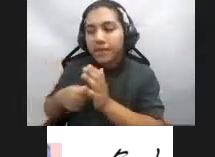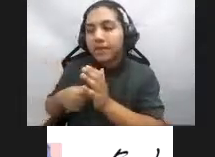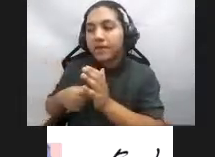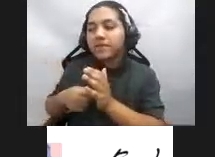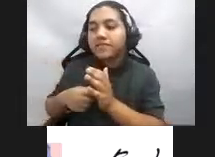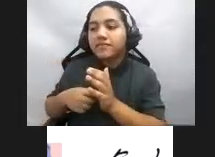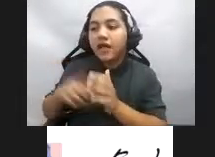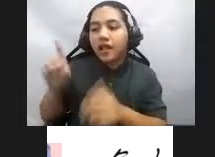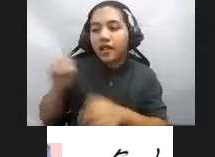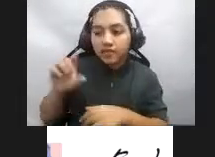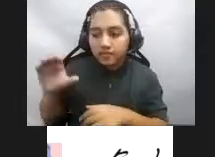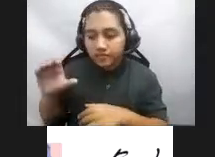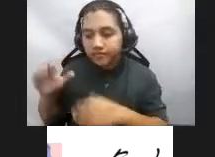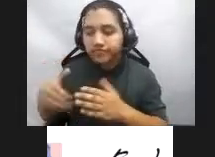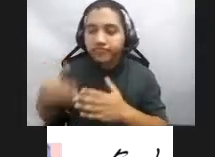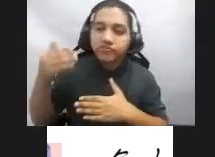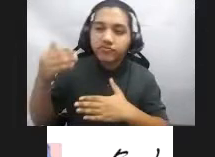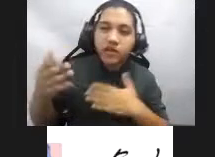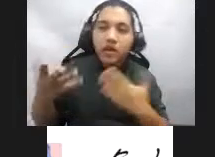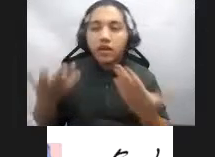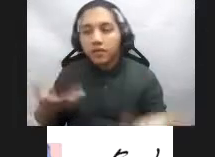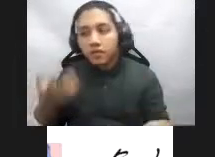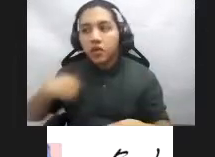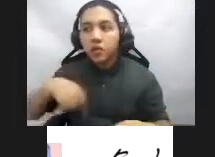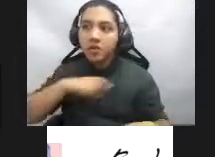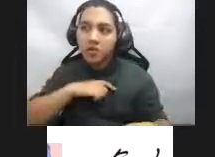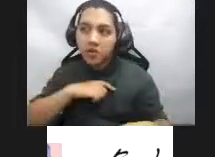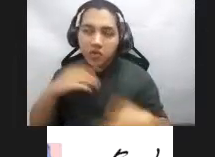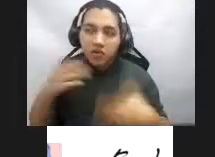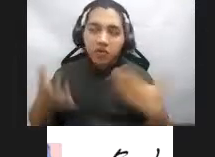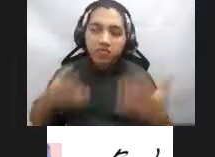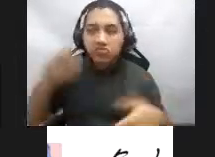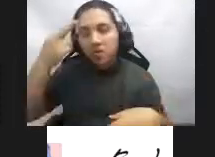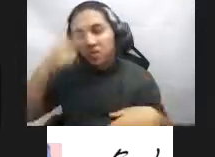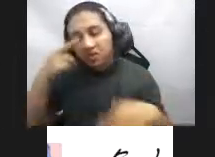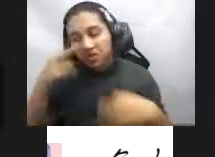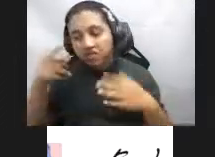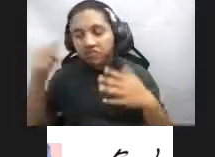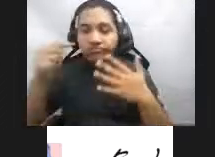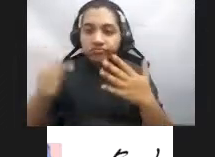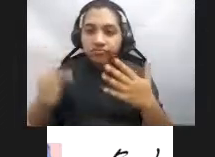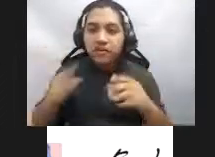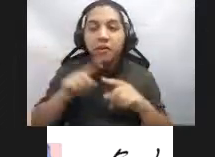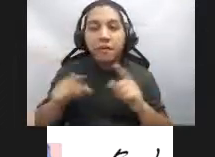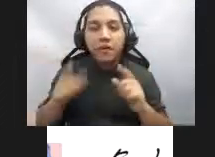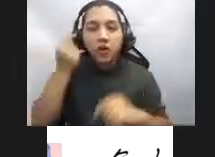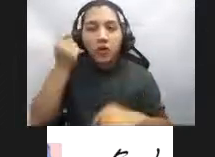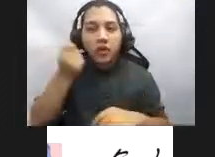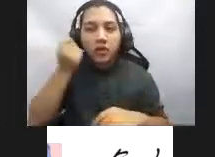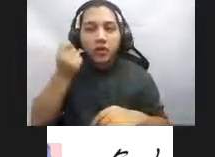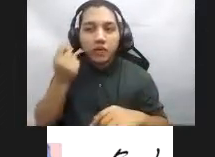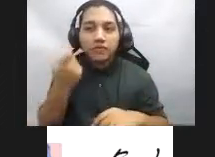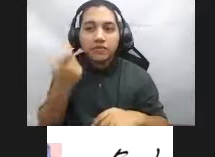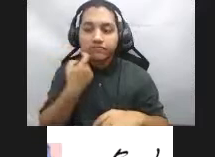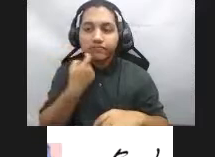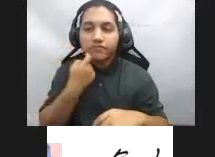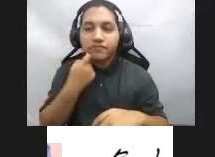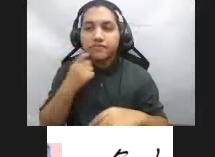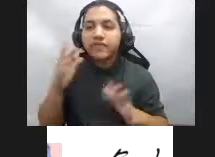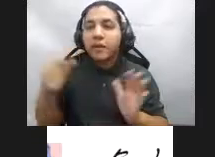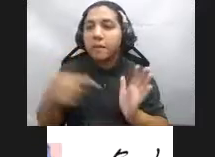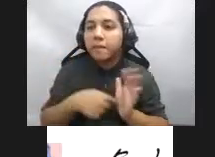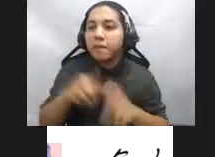españoles. También hay teorías que supuestamente llegaron los romanos. Pero más reciente, hay una teoría que señala que en el